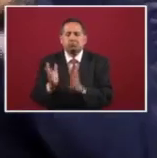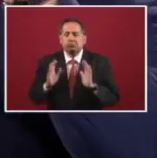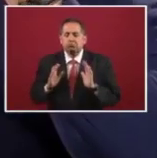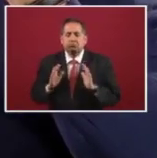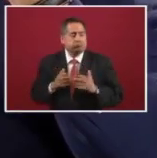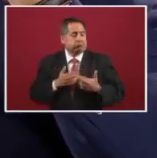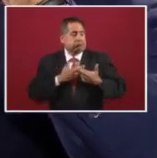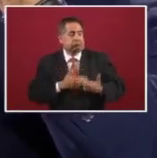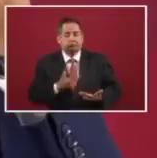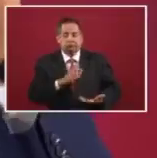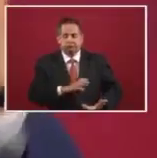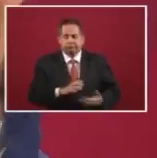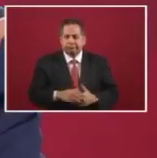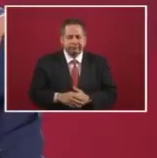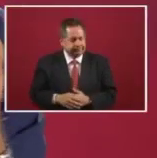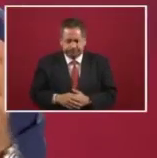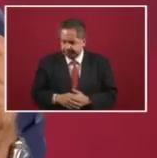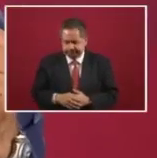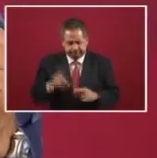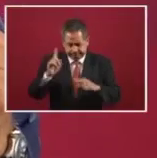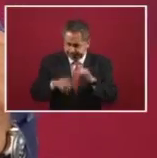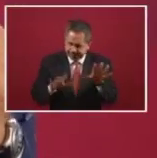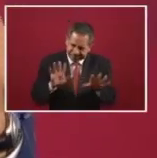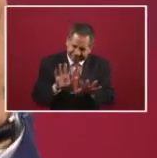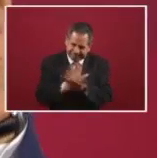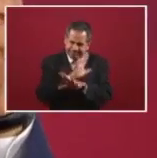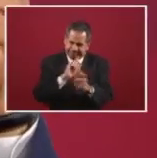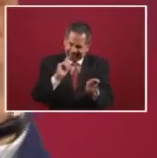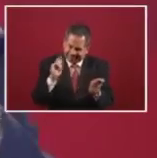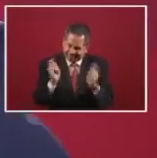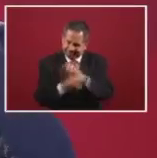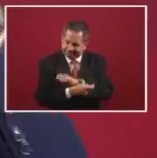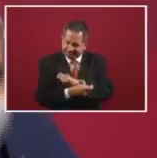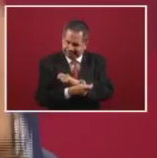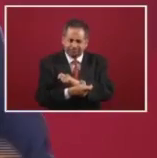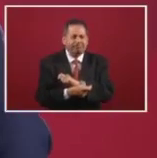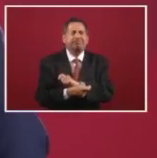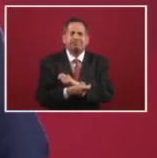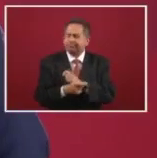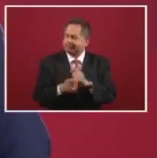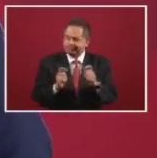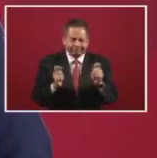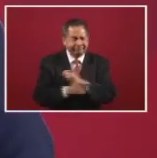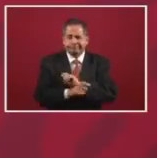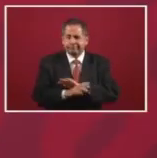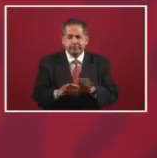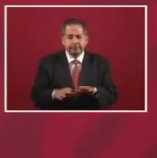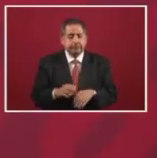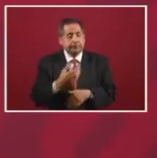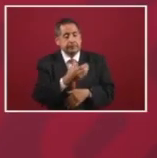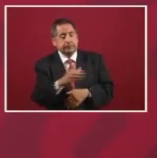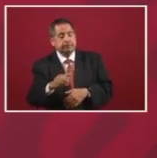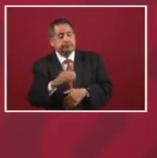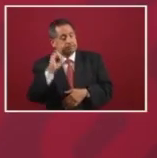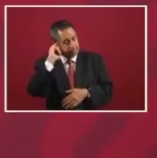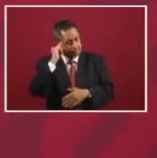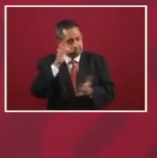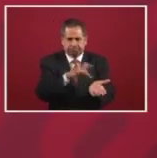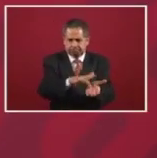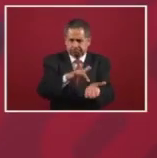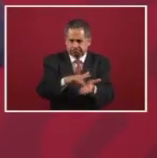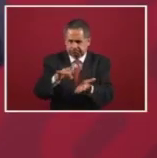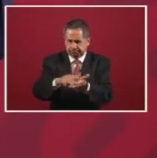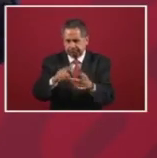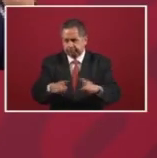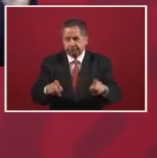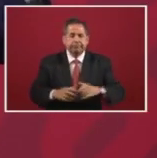O sea, se le está dando un giro a todo lo que es el apoyo al campo.